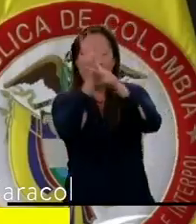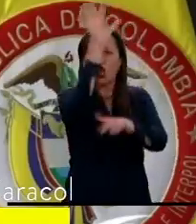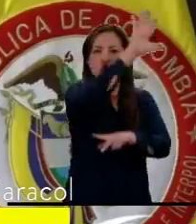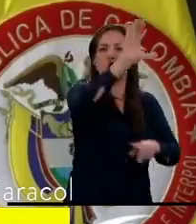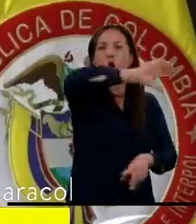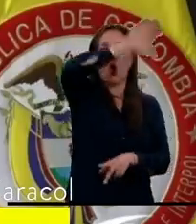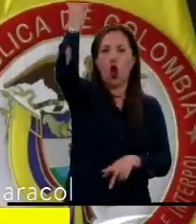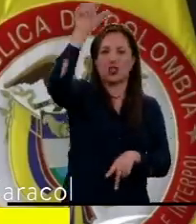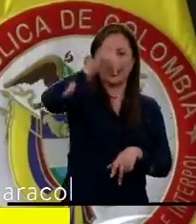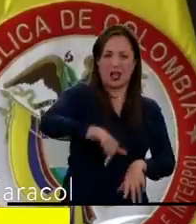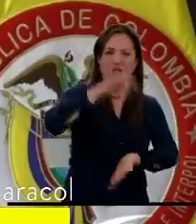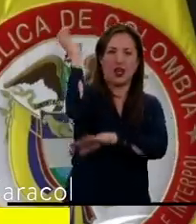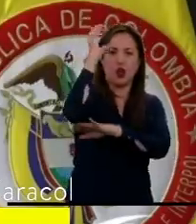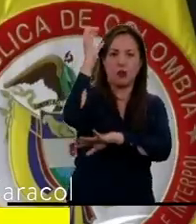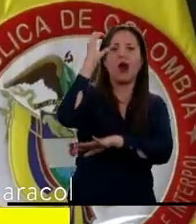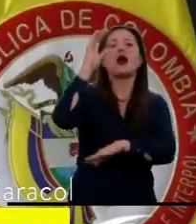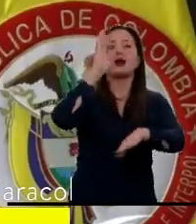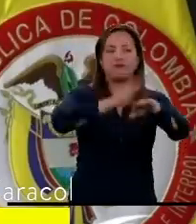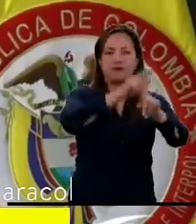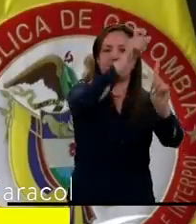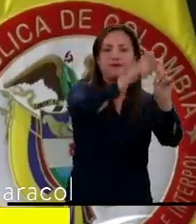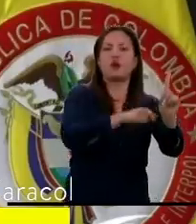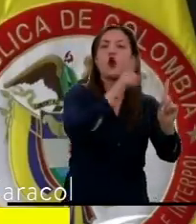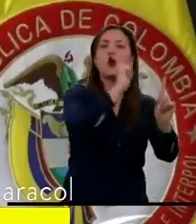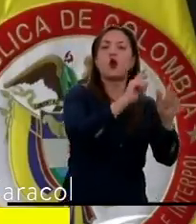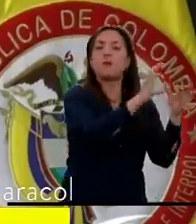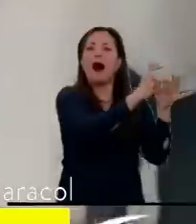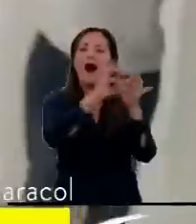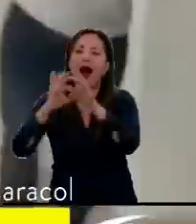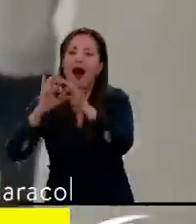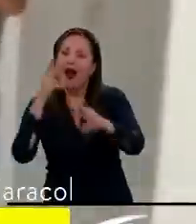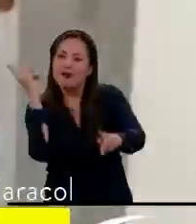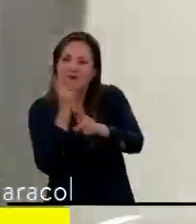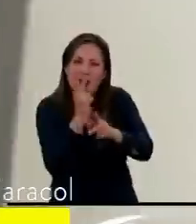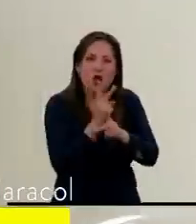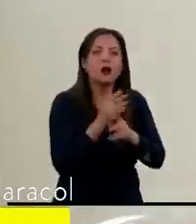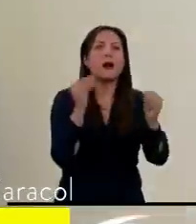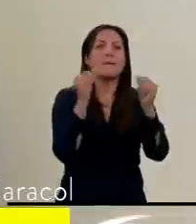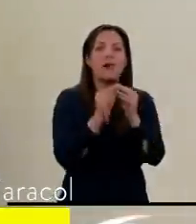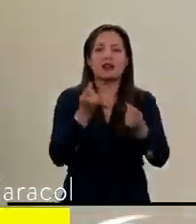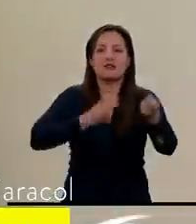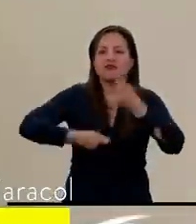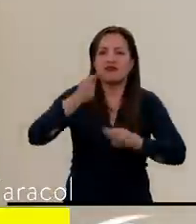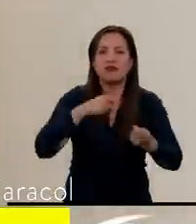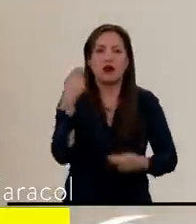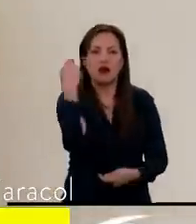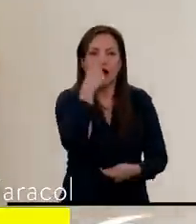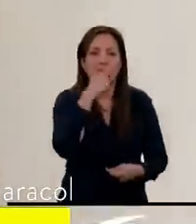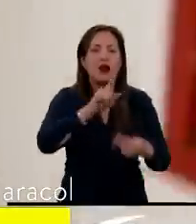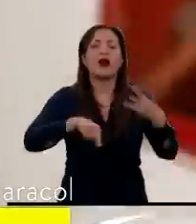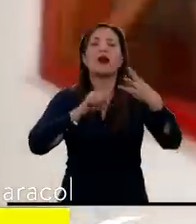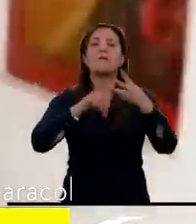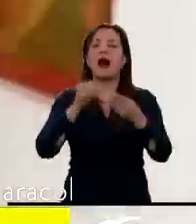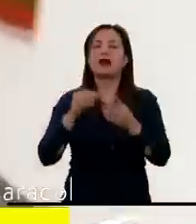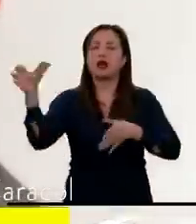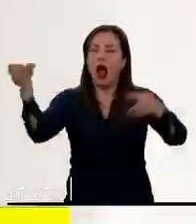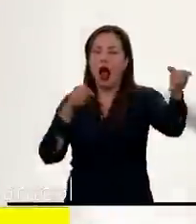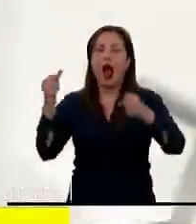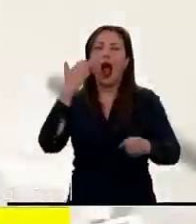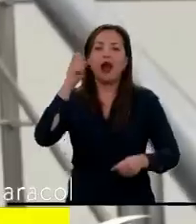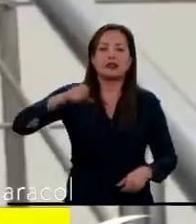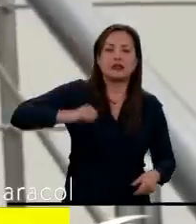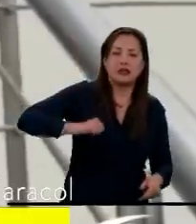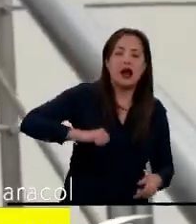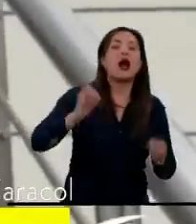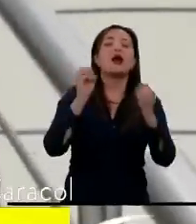es requerido por los delitos de asociación criminal tráfico de drogas trata de personas uso y